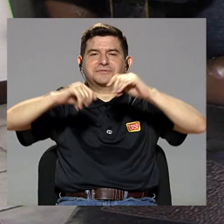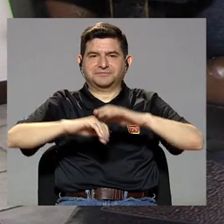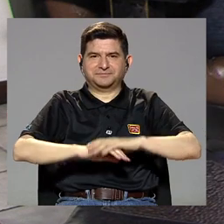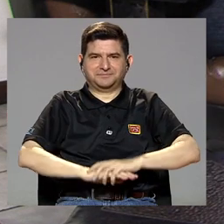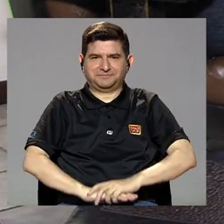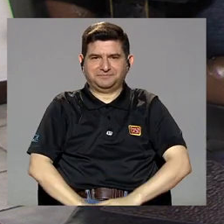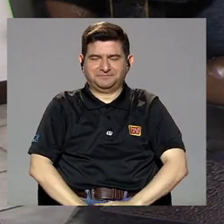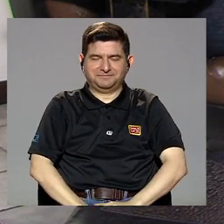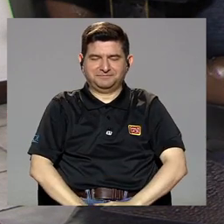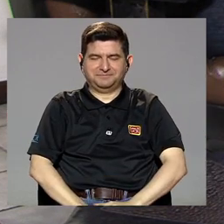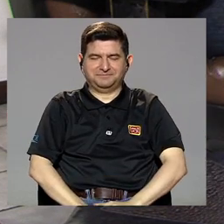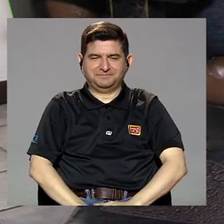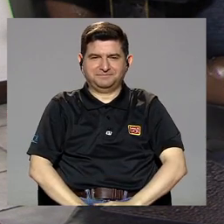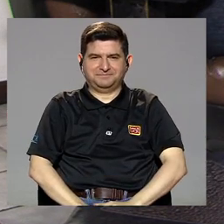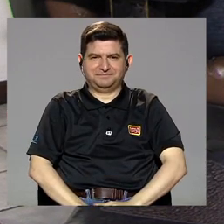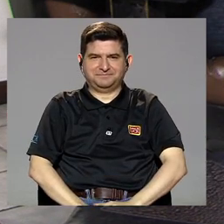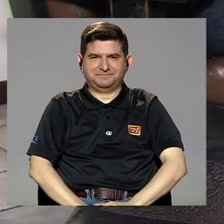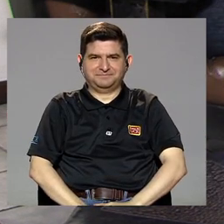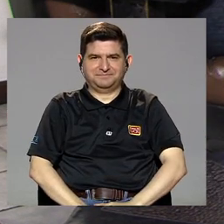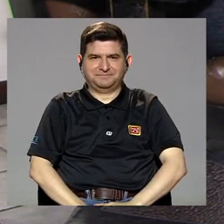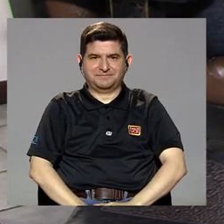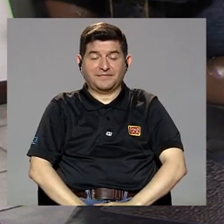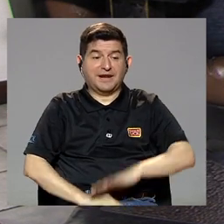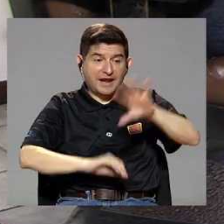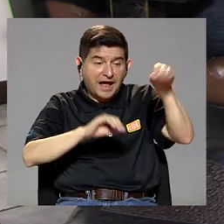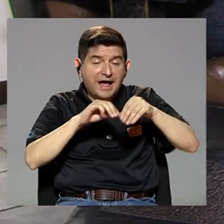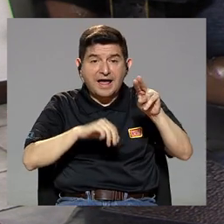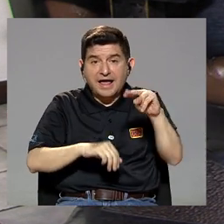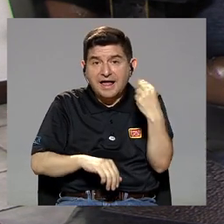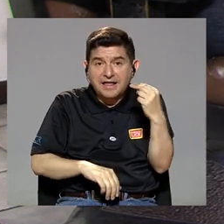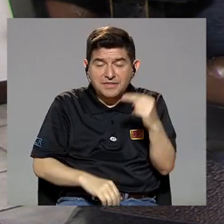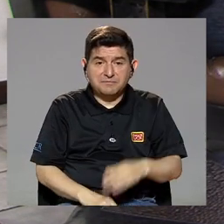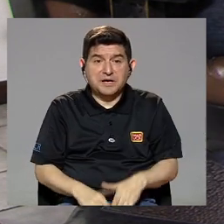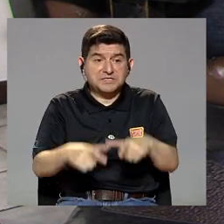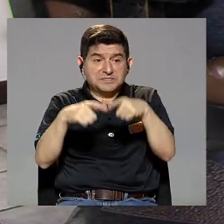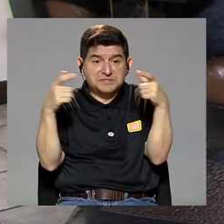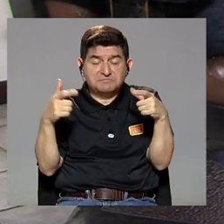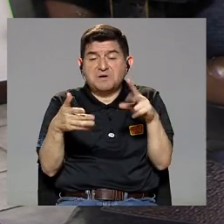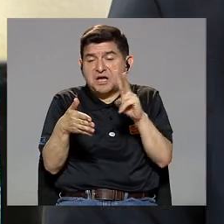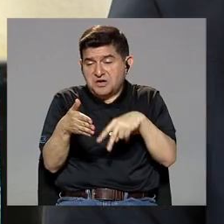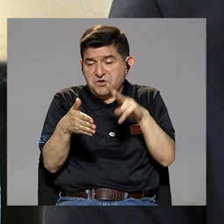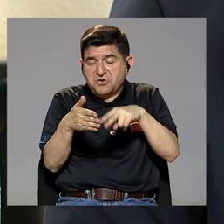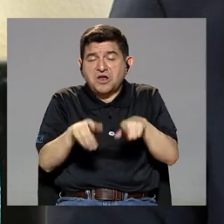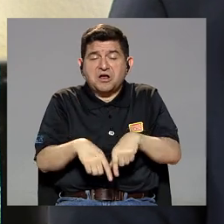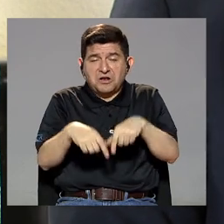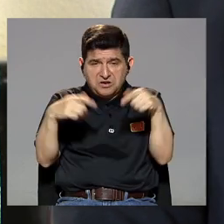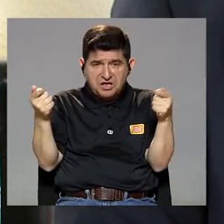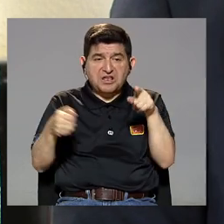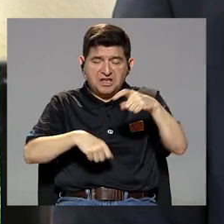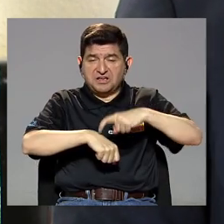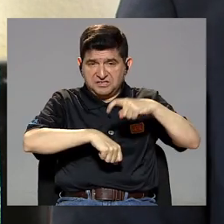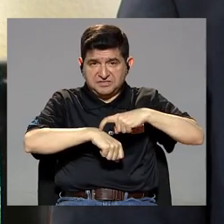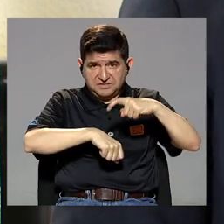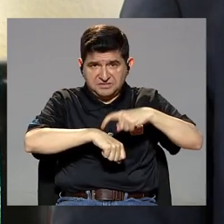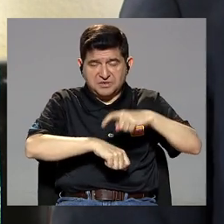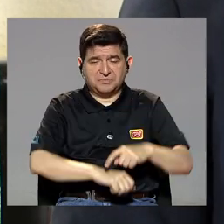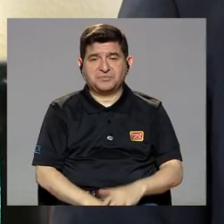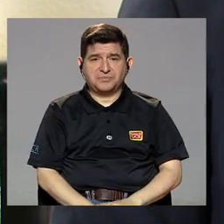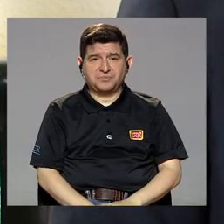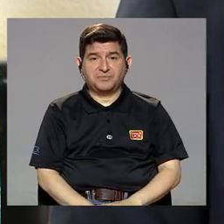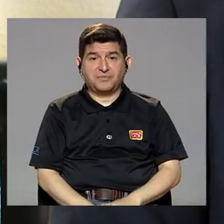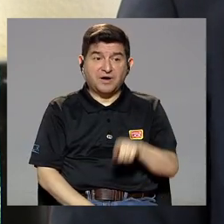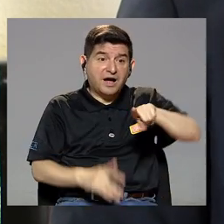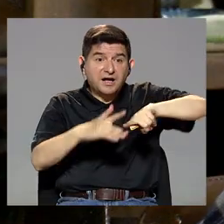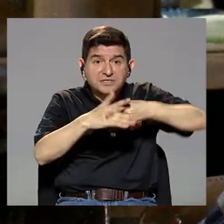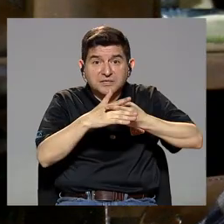además de las noticias que la mayoría se leían de los periódicos en ese tiempo así las personas